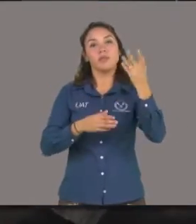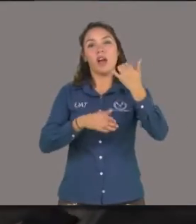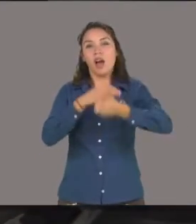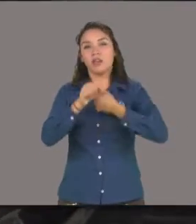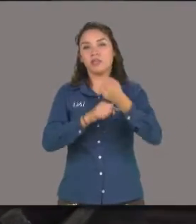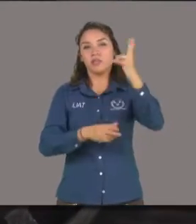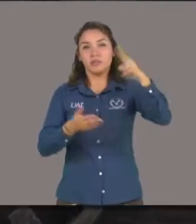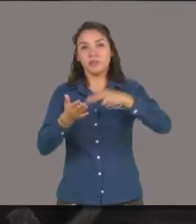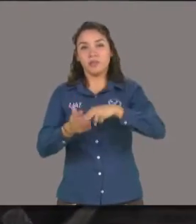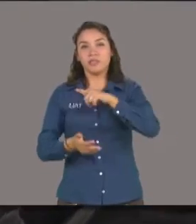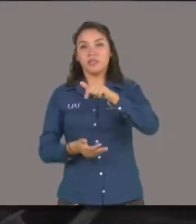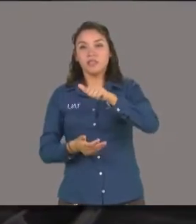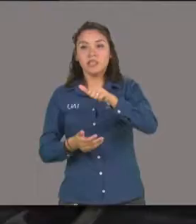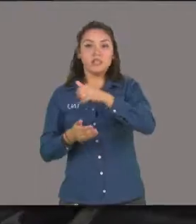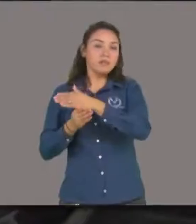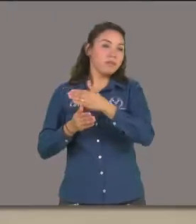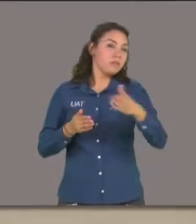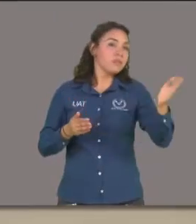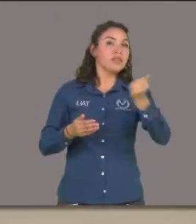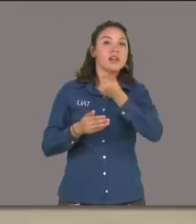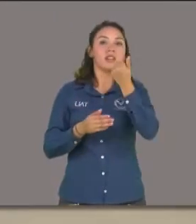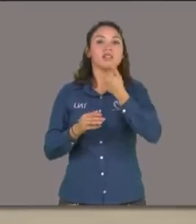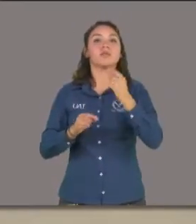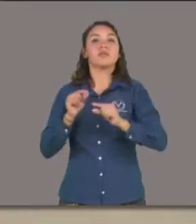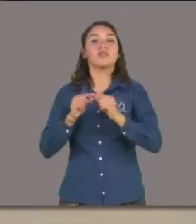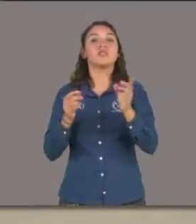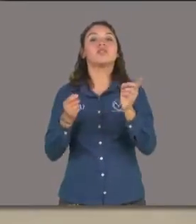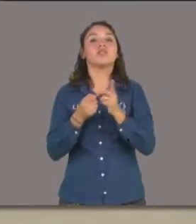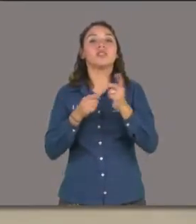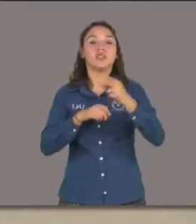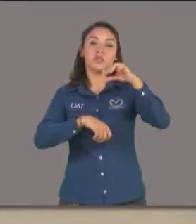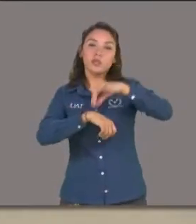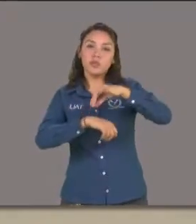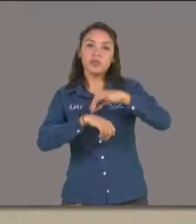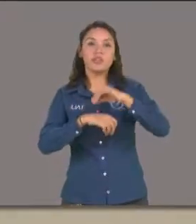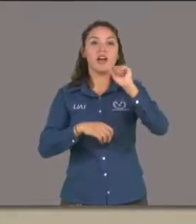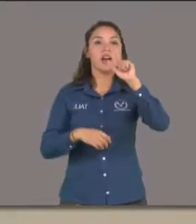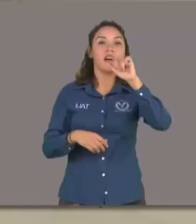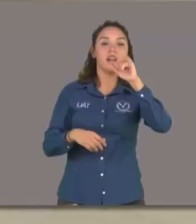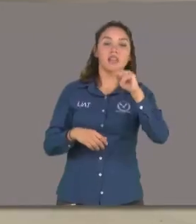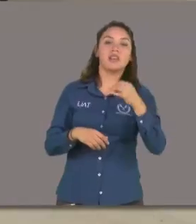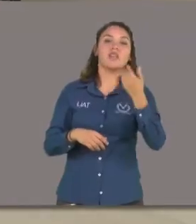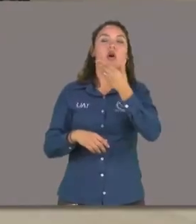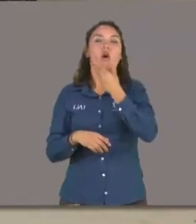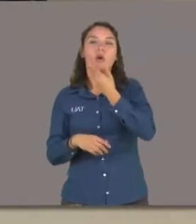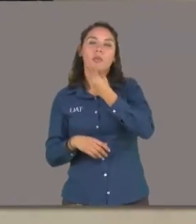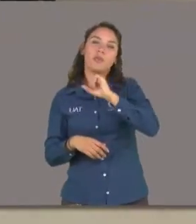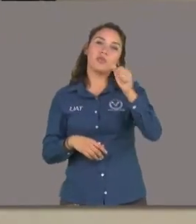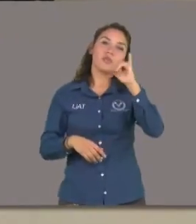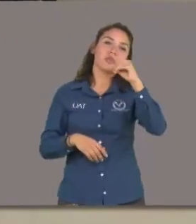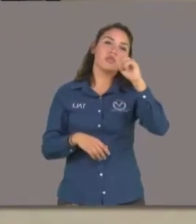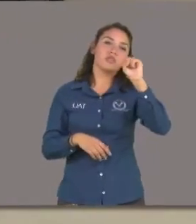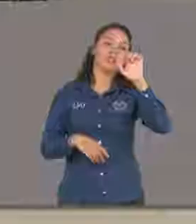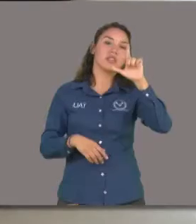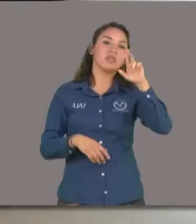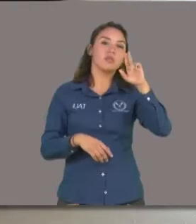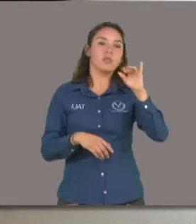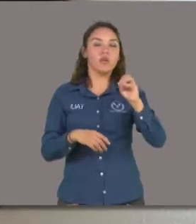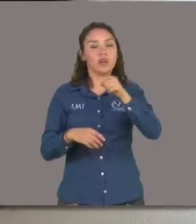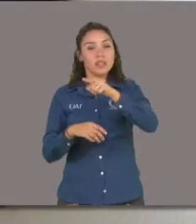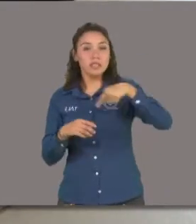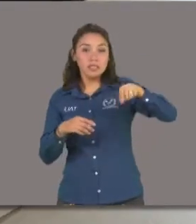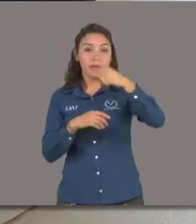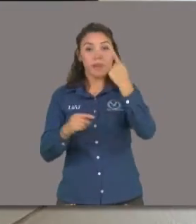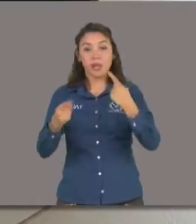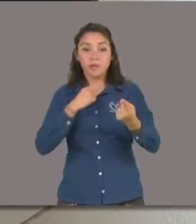2016 y que aglutina cada vez más estudiantes. Donde los doctores Alan Díaz y José Hugo Barrón están encargados de laboratorio de inteligencia artificial